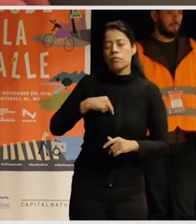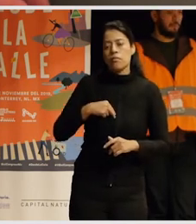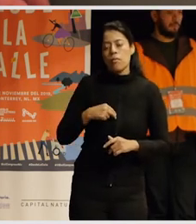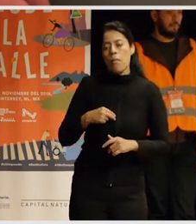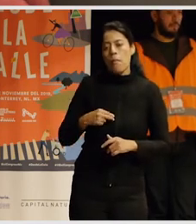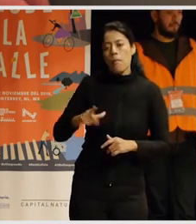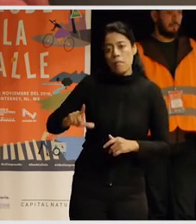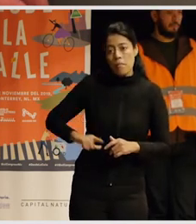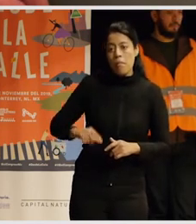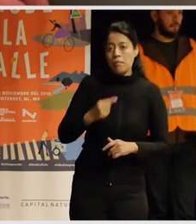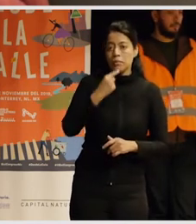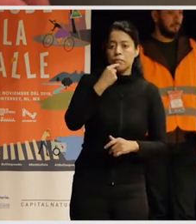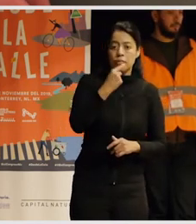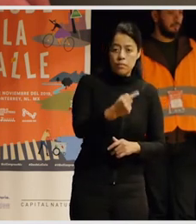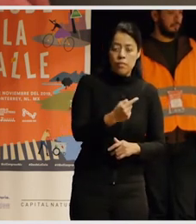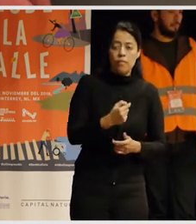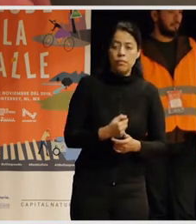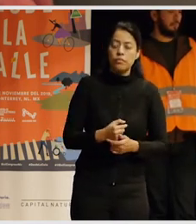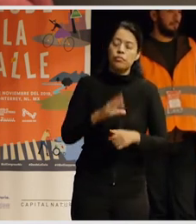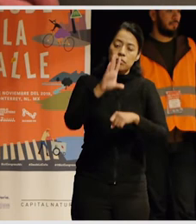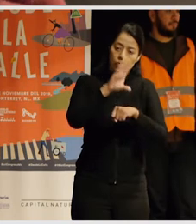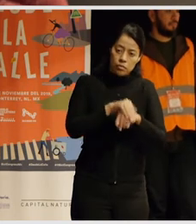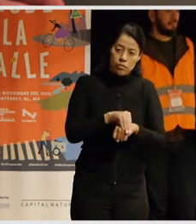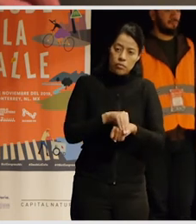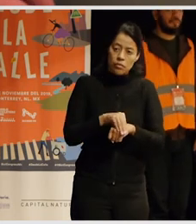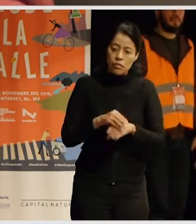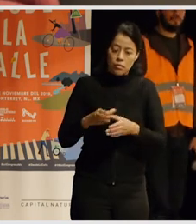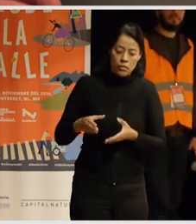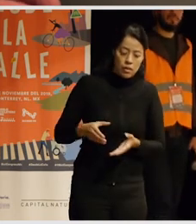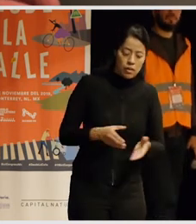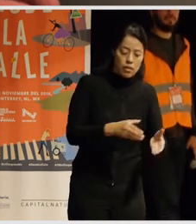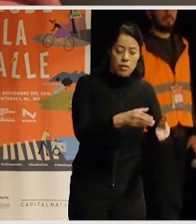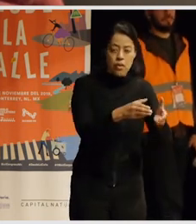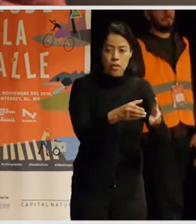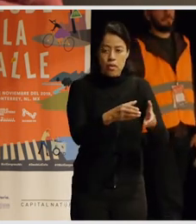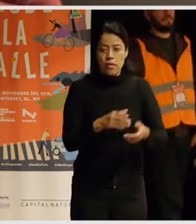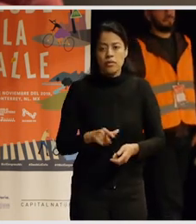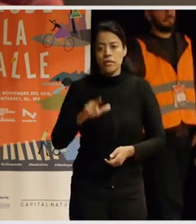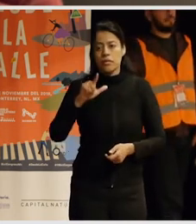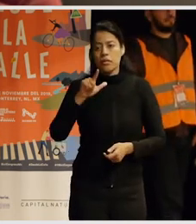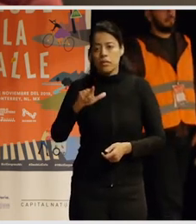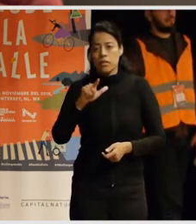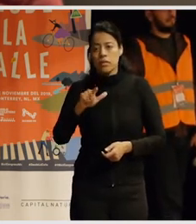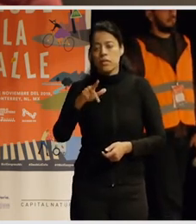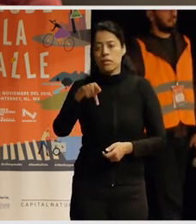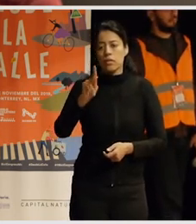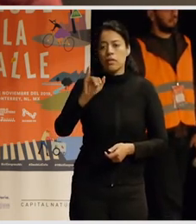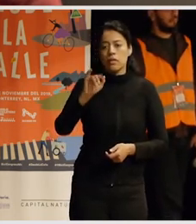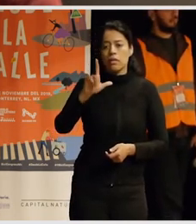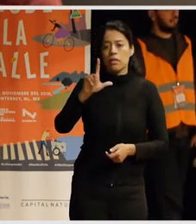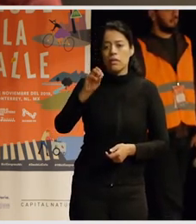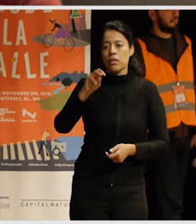diciendo no está dando la anuencia de hacer una ciclovía de 17 y 17 kilómetros son